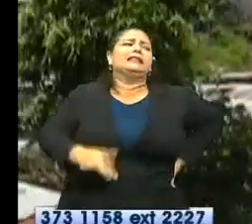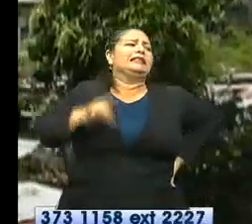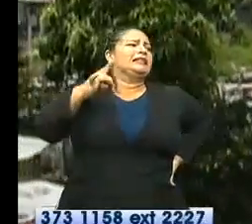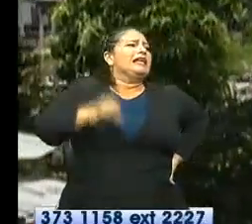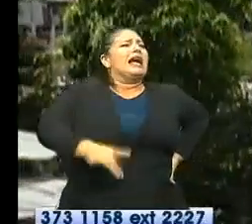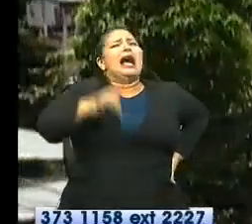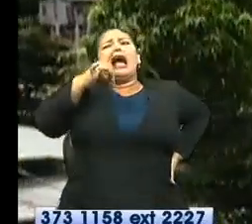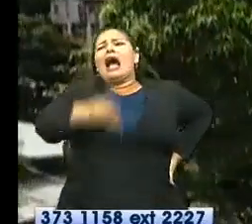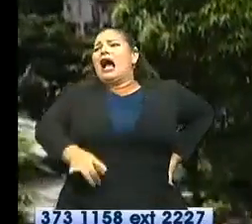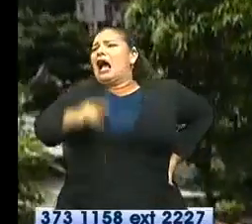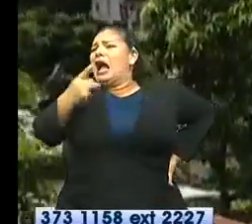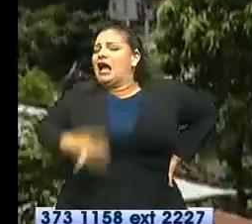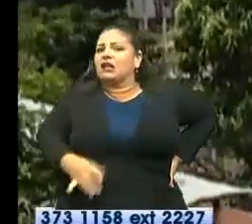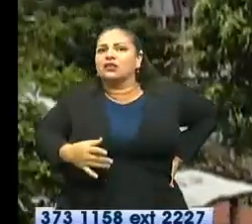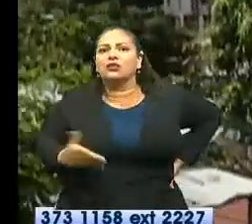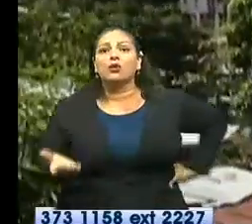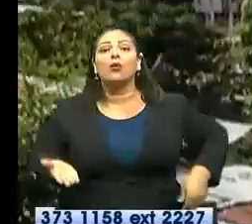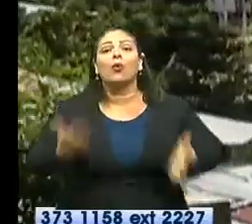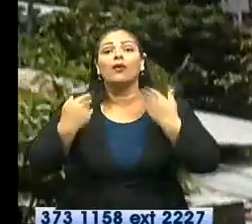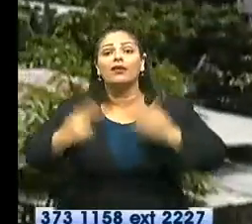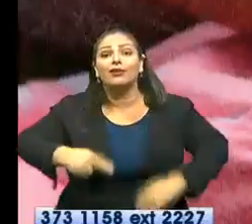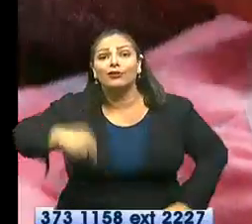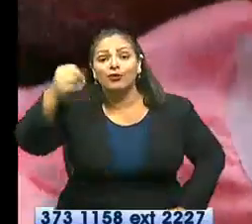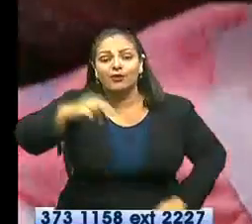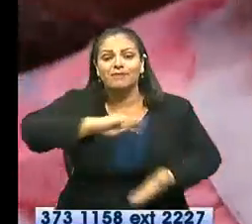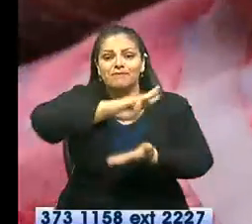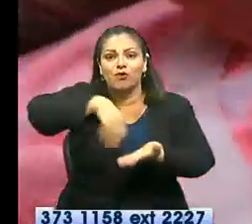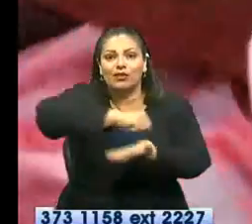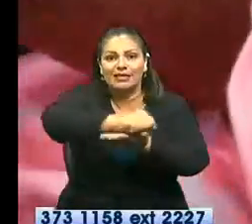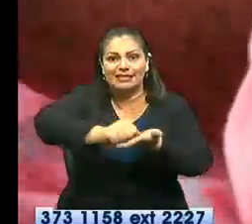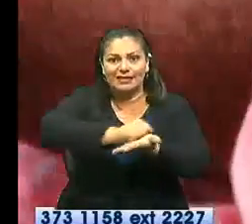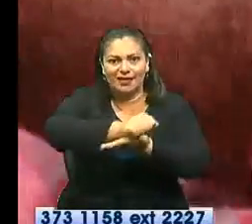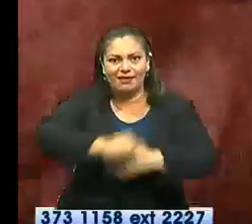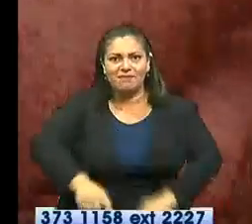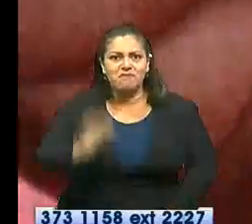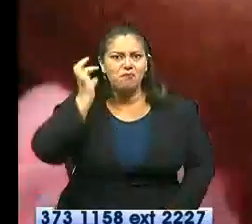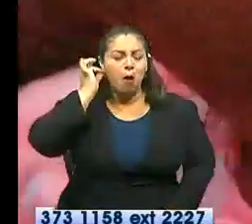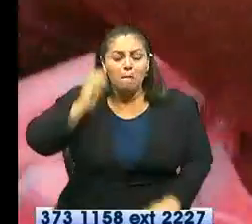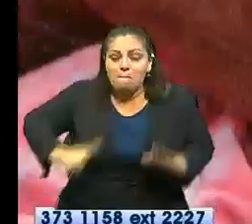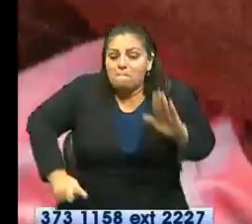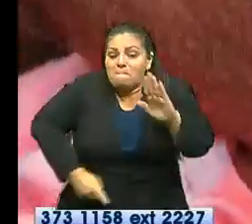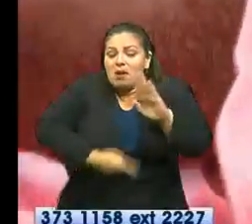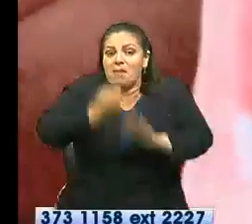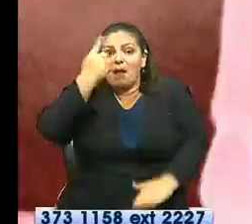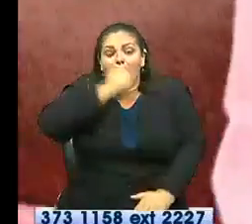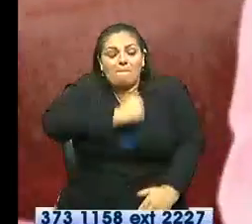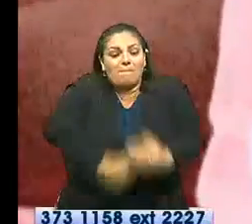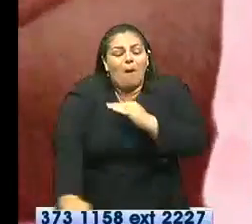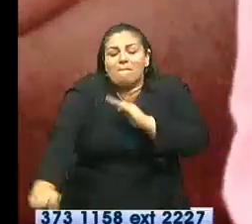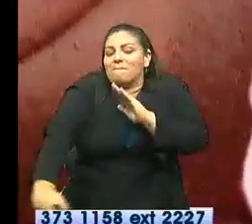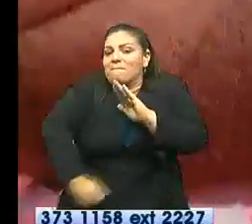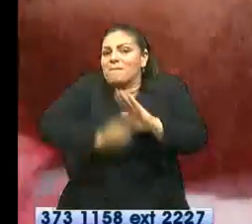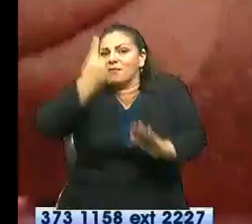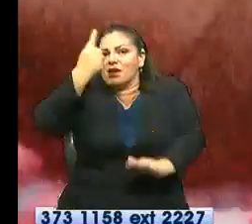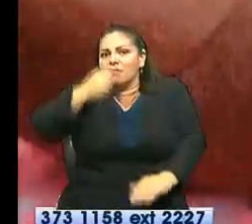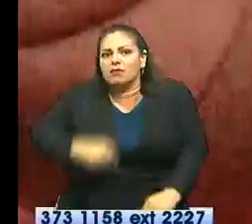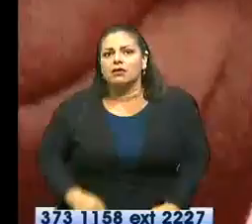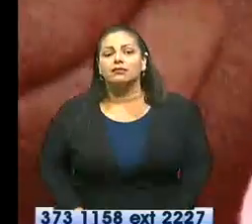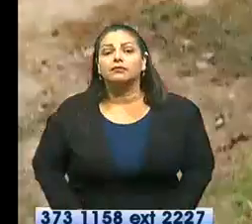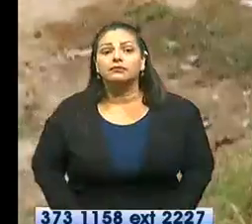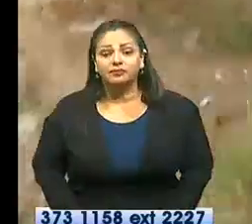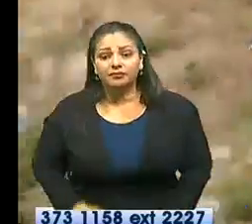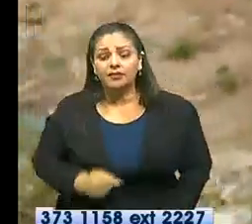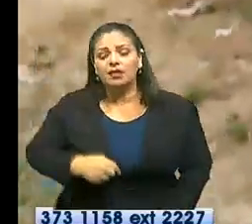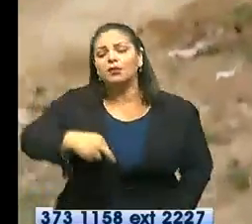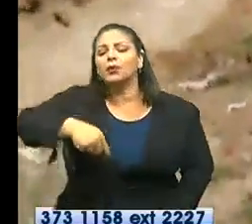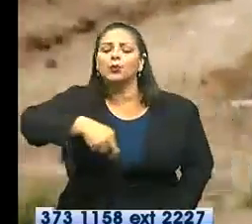sector Monte Sinaí, al noroeste de Guayaquil. La madre primeriza se encontraba junto a su progenitora y a su hermana. Ellas aseguran